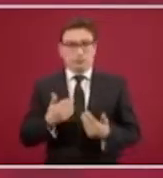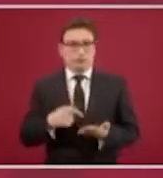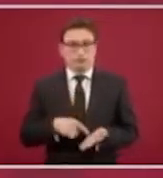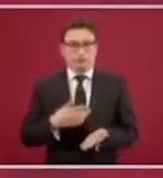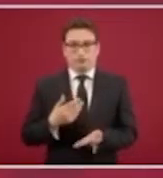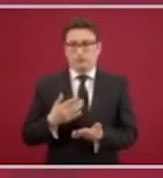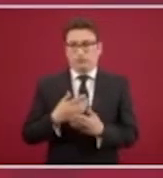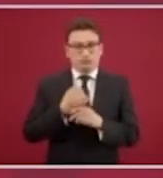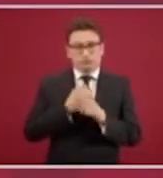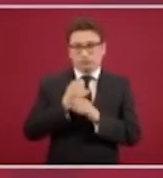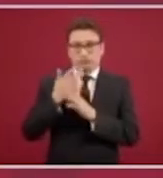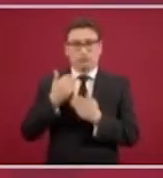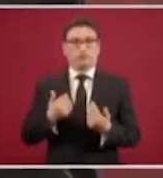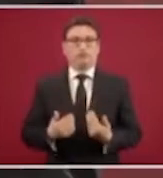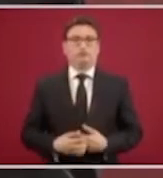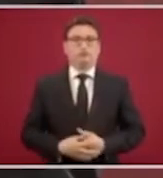ya no hay espionaje.